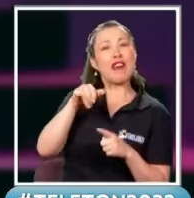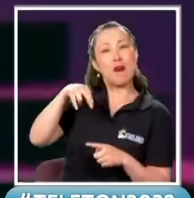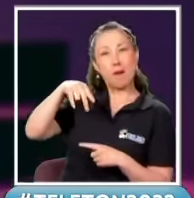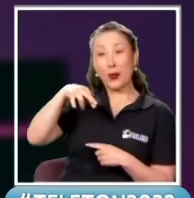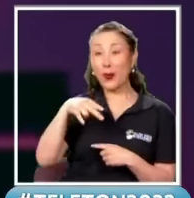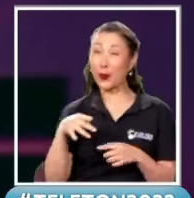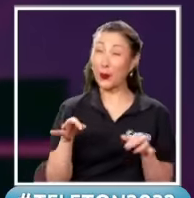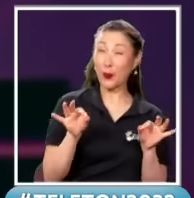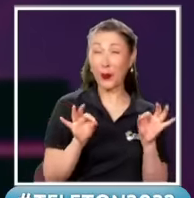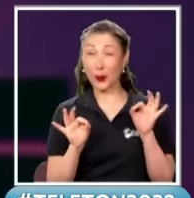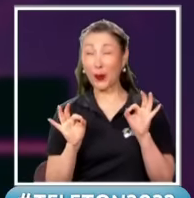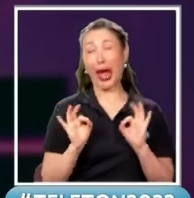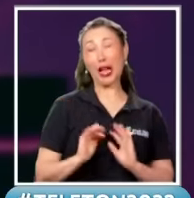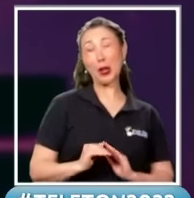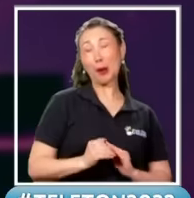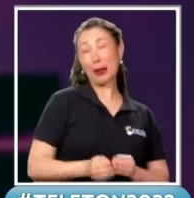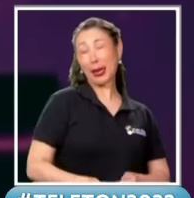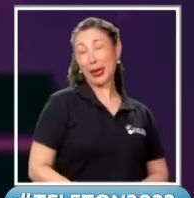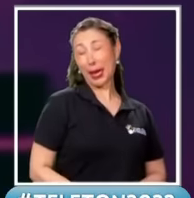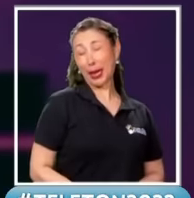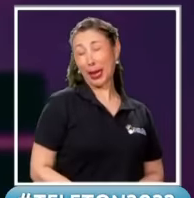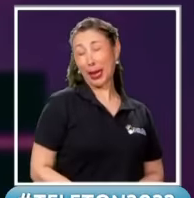Godoy. Estoy embarazada.